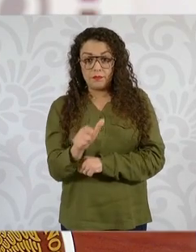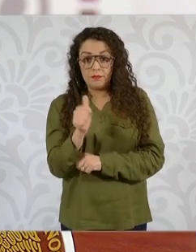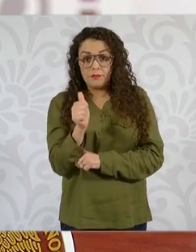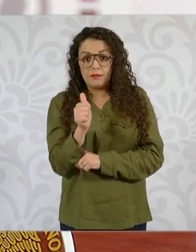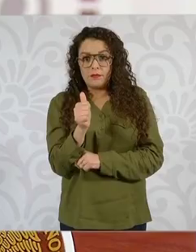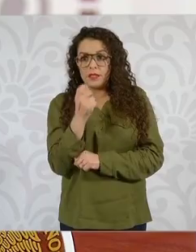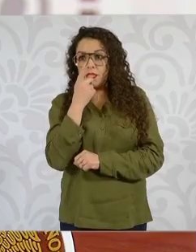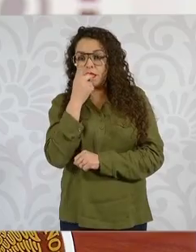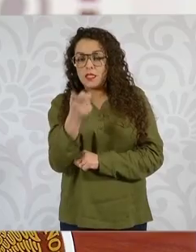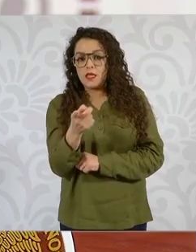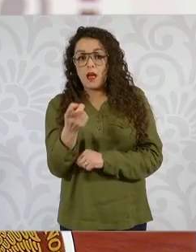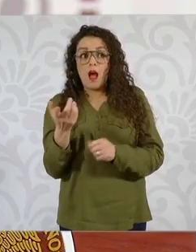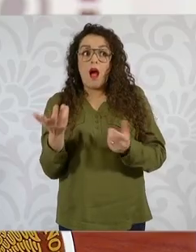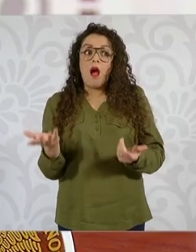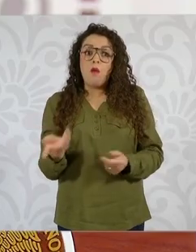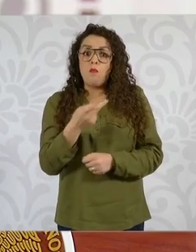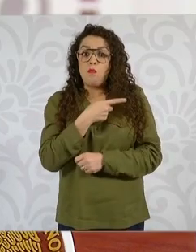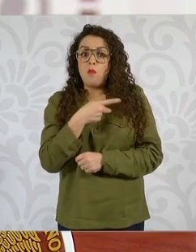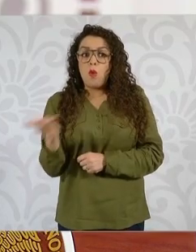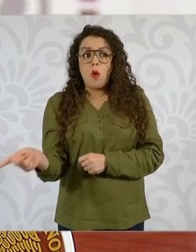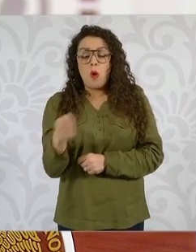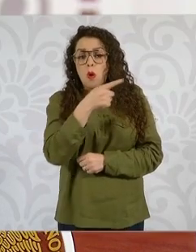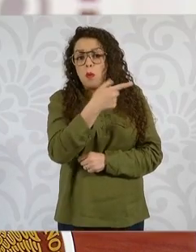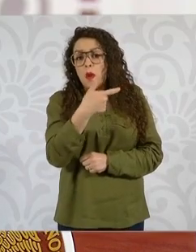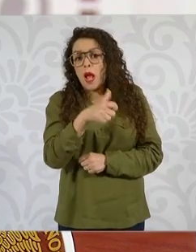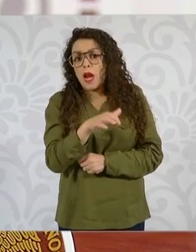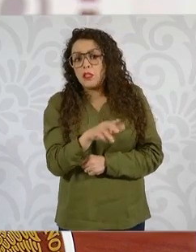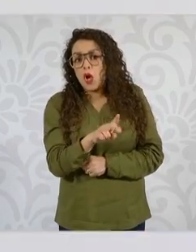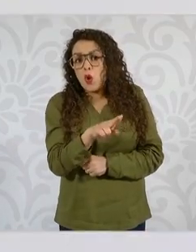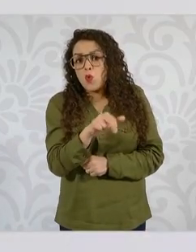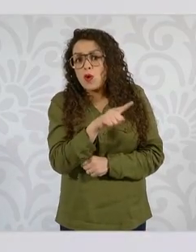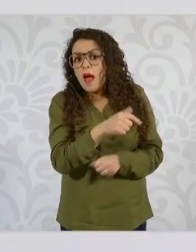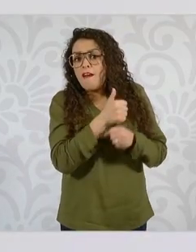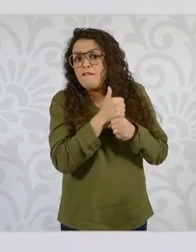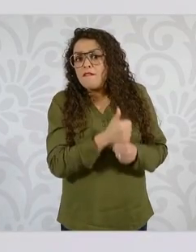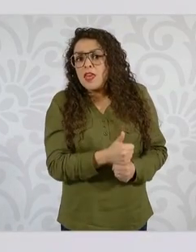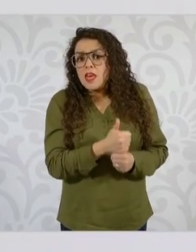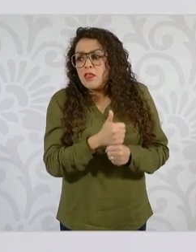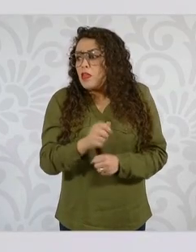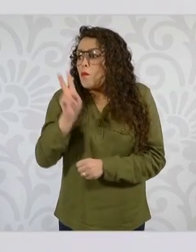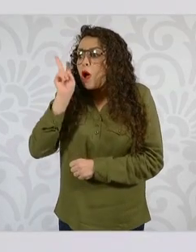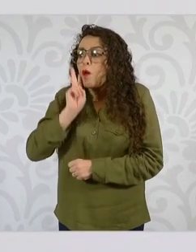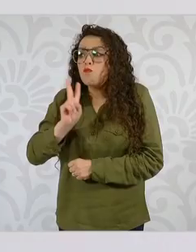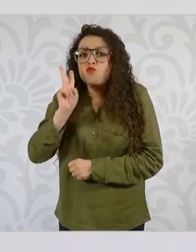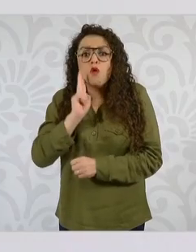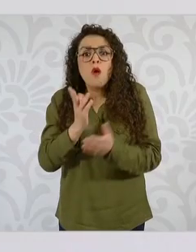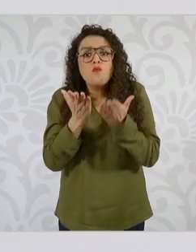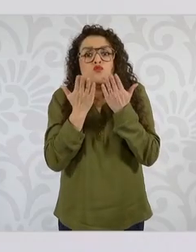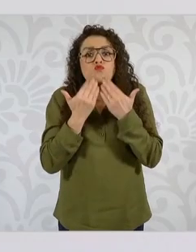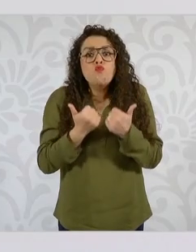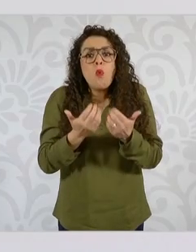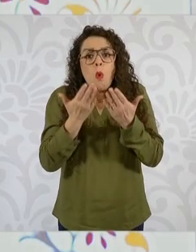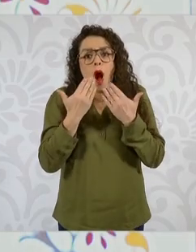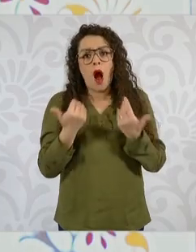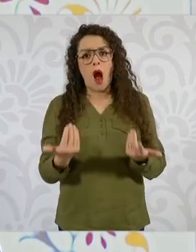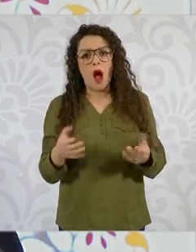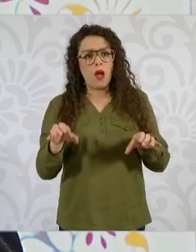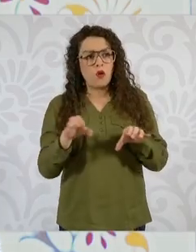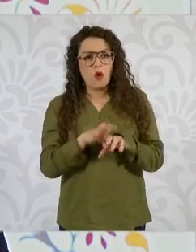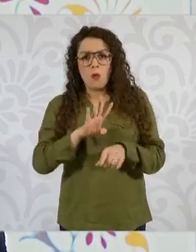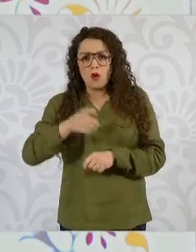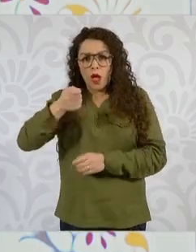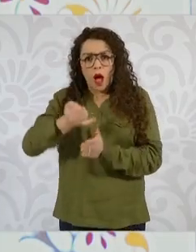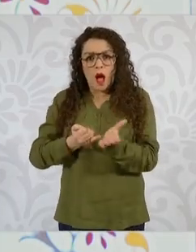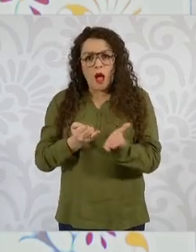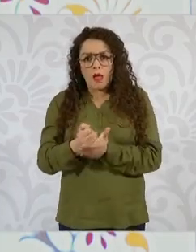víctima y que no hay pruebas cuando ya fue sentenciado entonces por eso es importante lo que planteamos